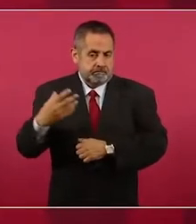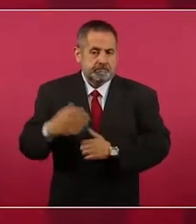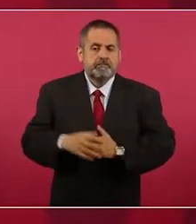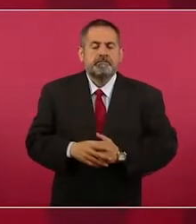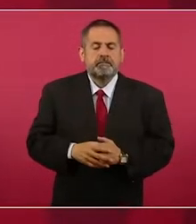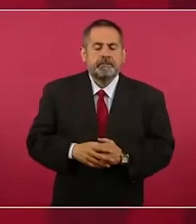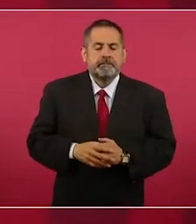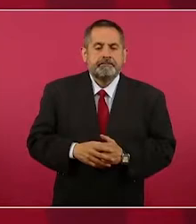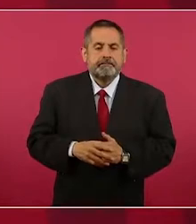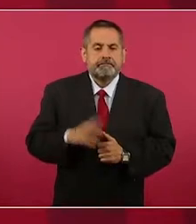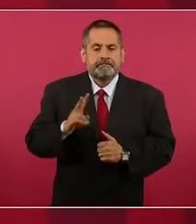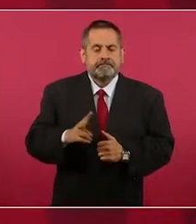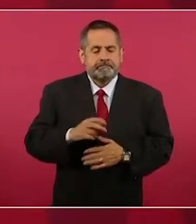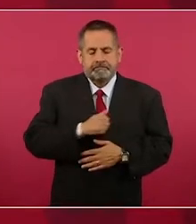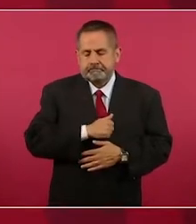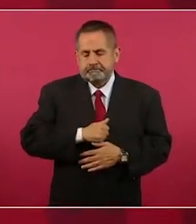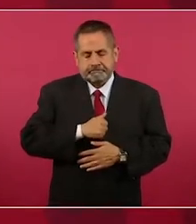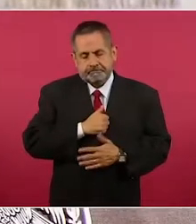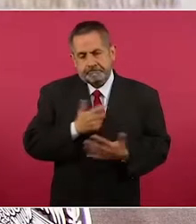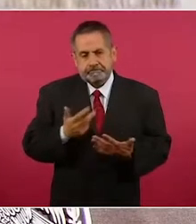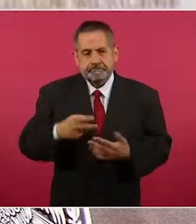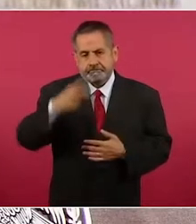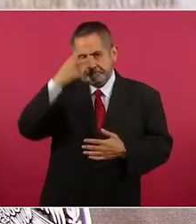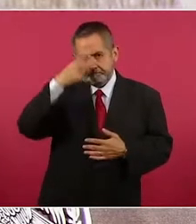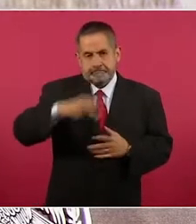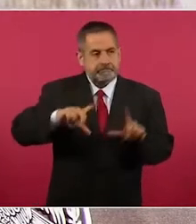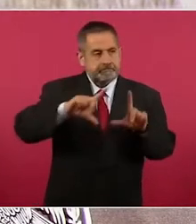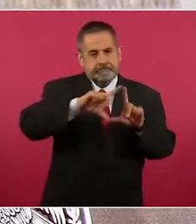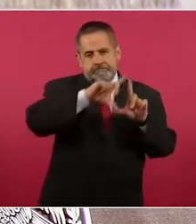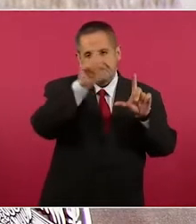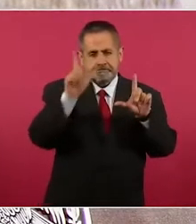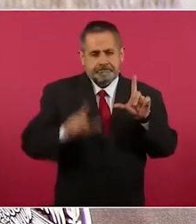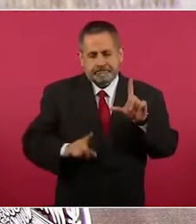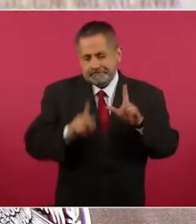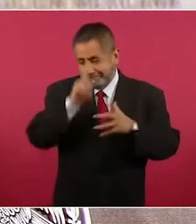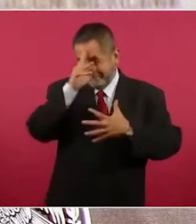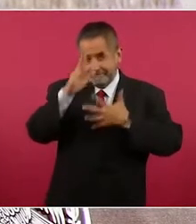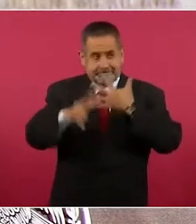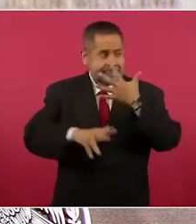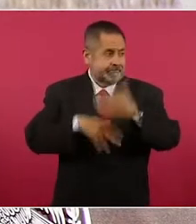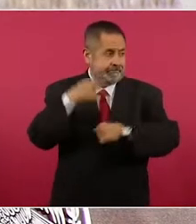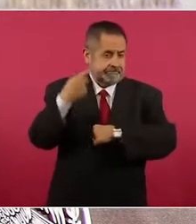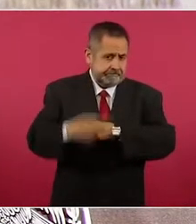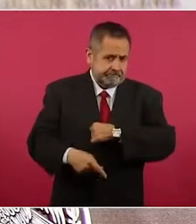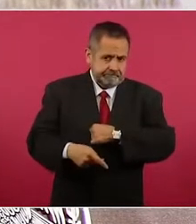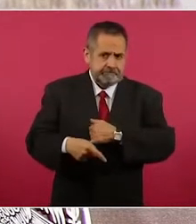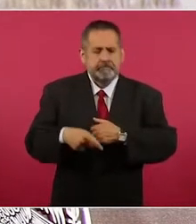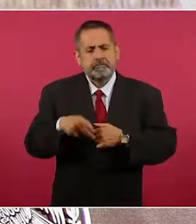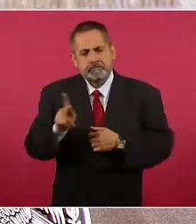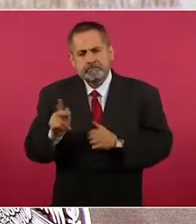lamentando la situación de violencia en México, pero al mismo tiempo